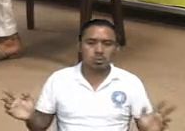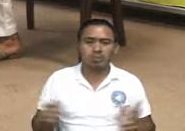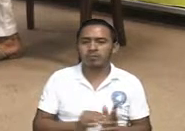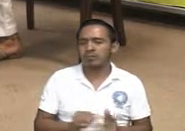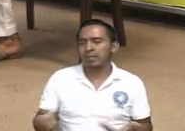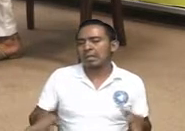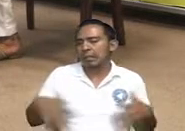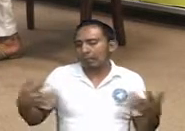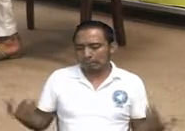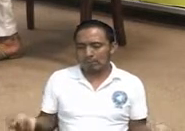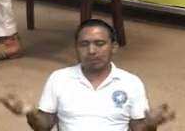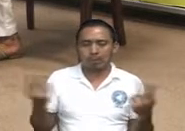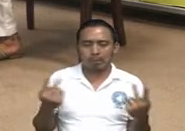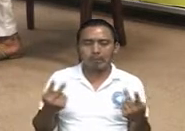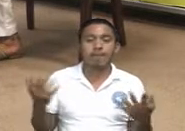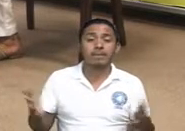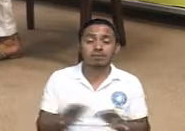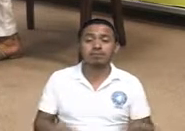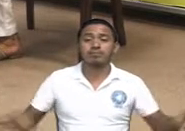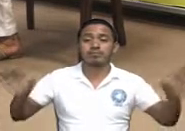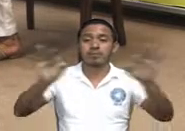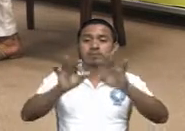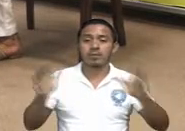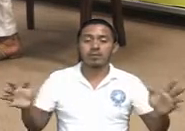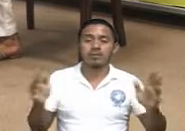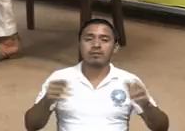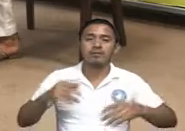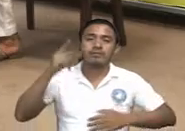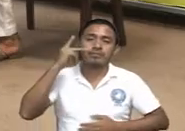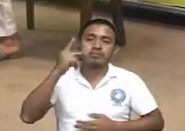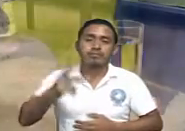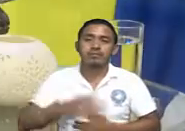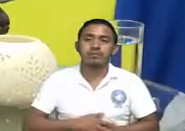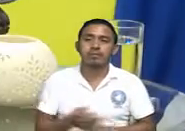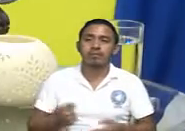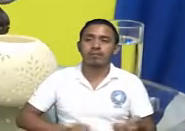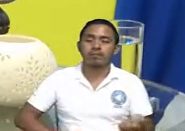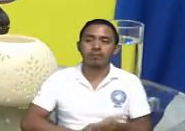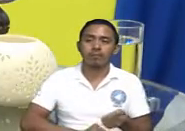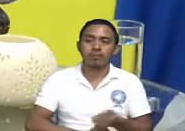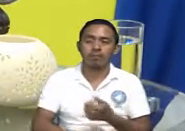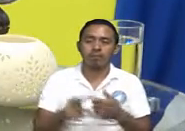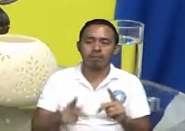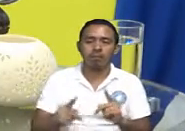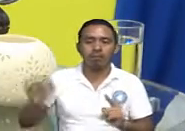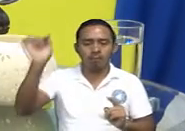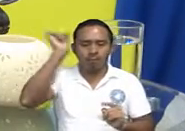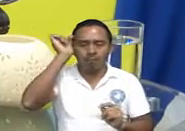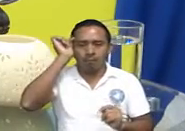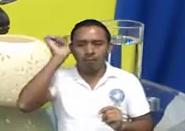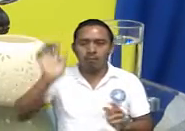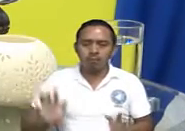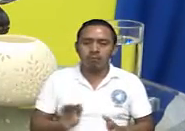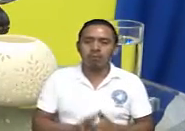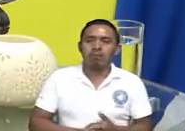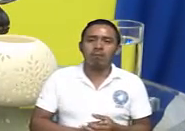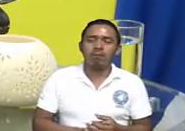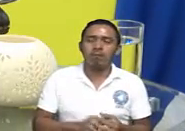no vale la pena vivir, y es importante identificarlas para nosotros como personas conscientes